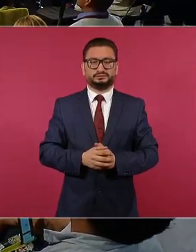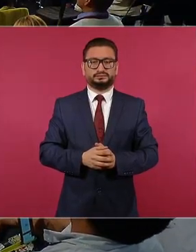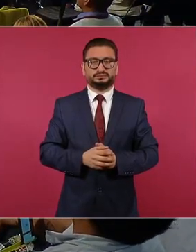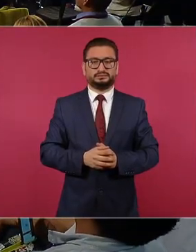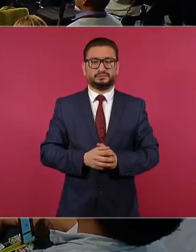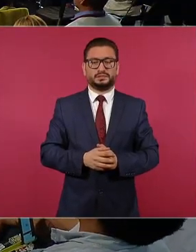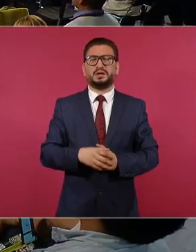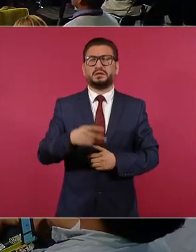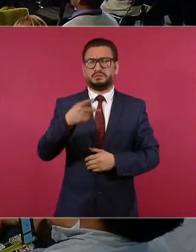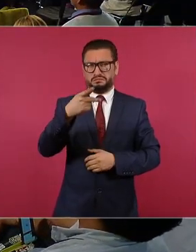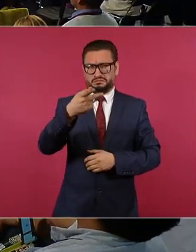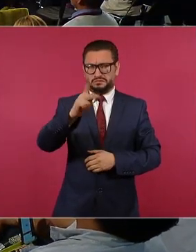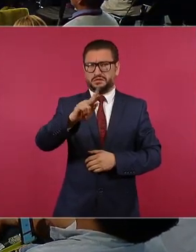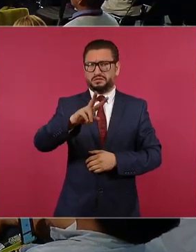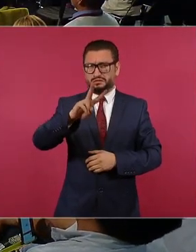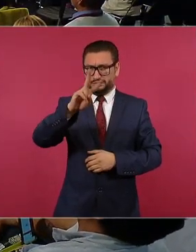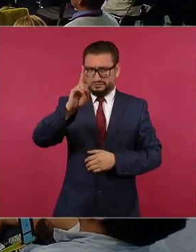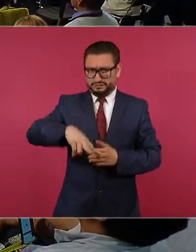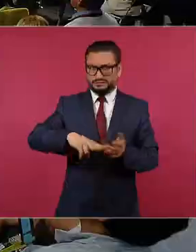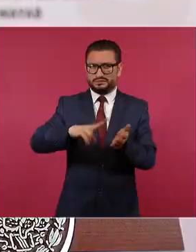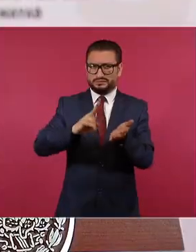Pero vale la pena.